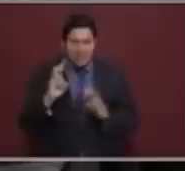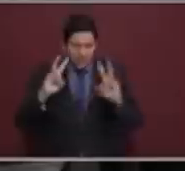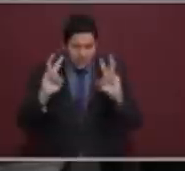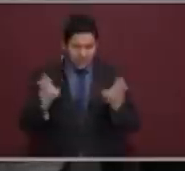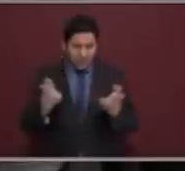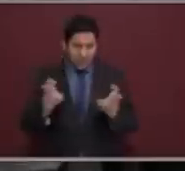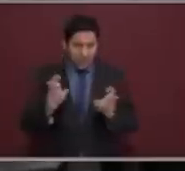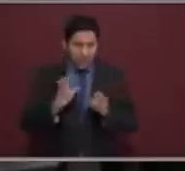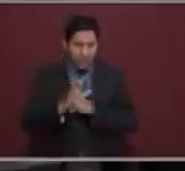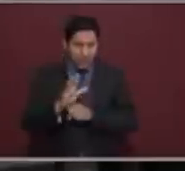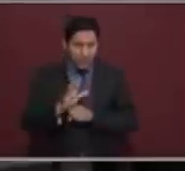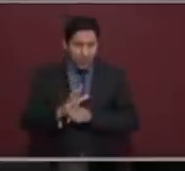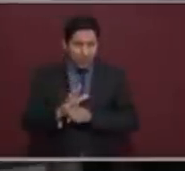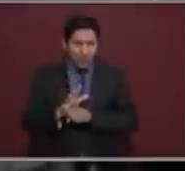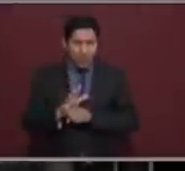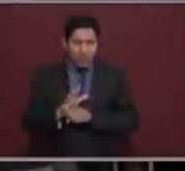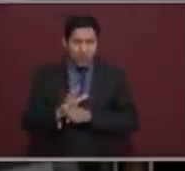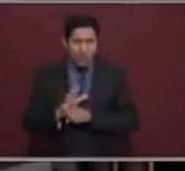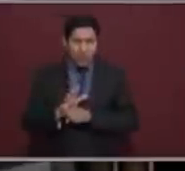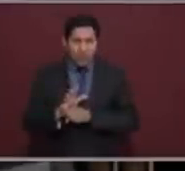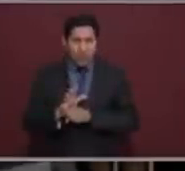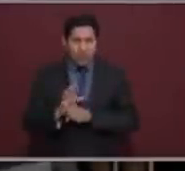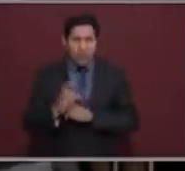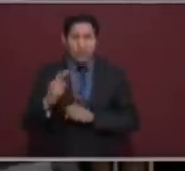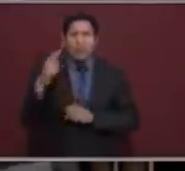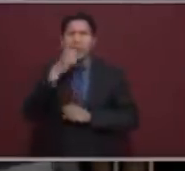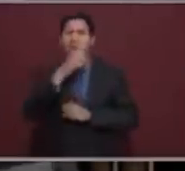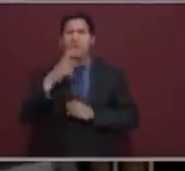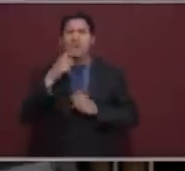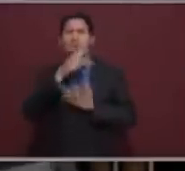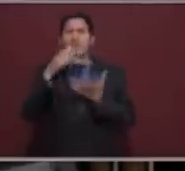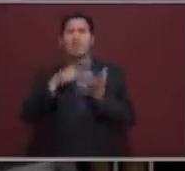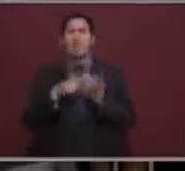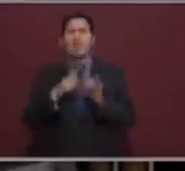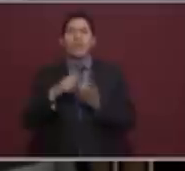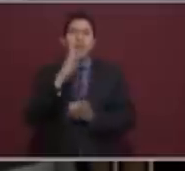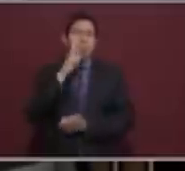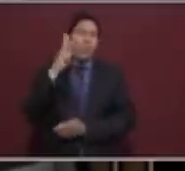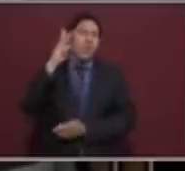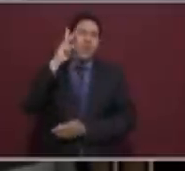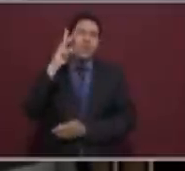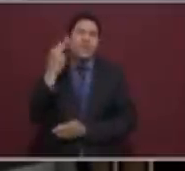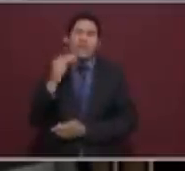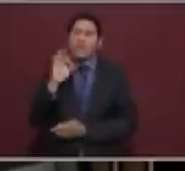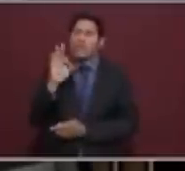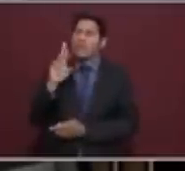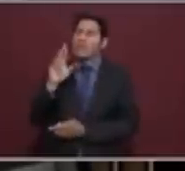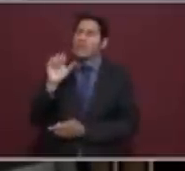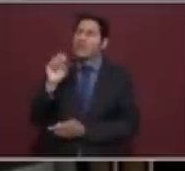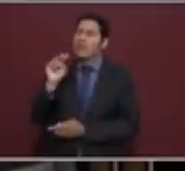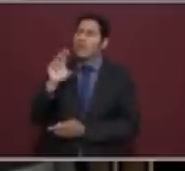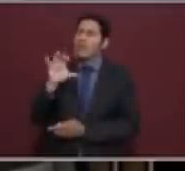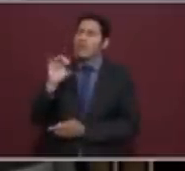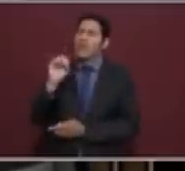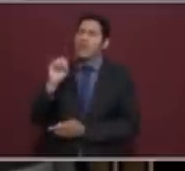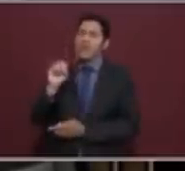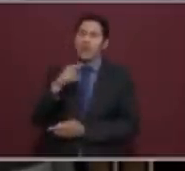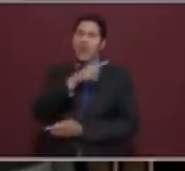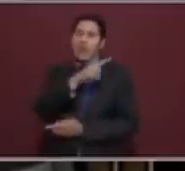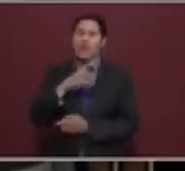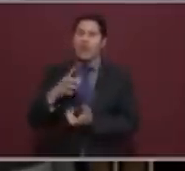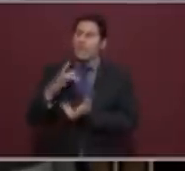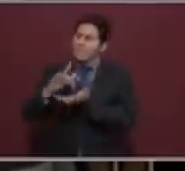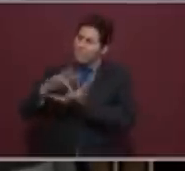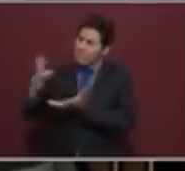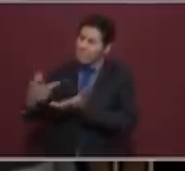la reacción del vaticano ya el papa francisco ha dicho que agradece mucho la invitación que se